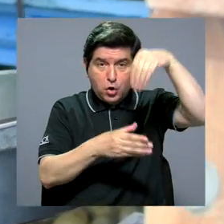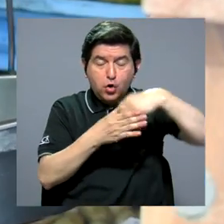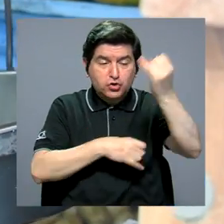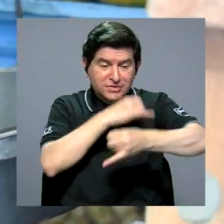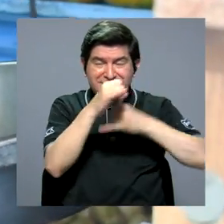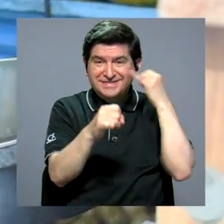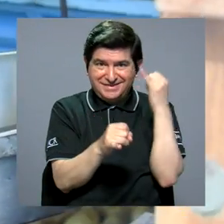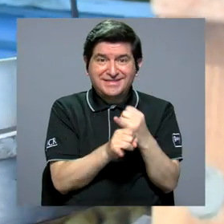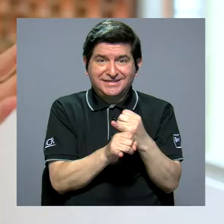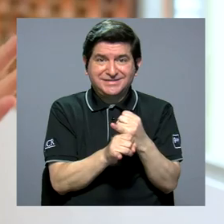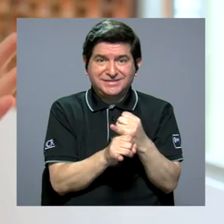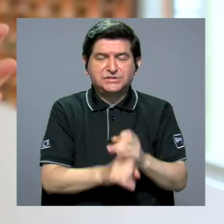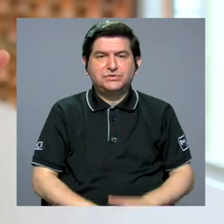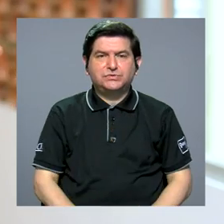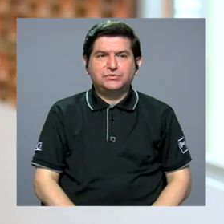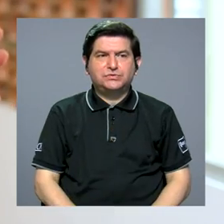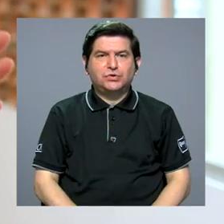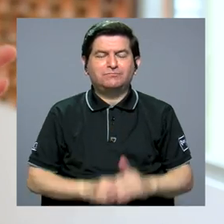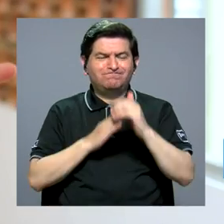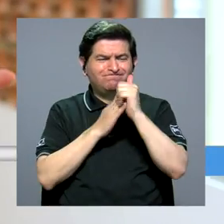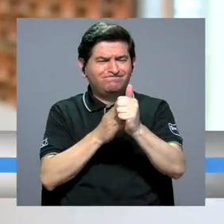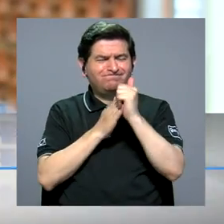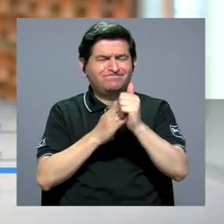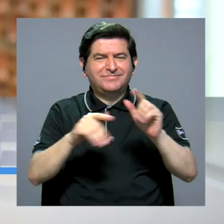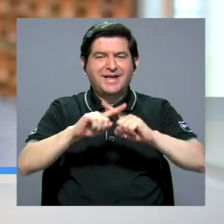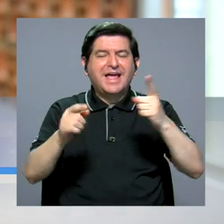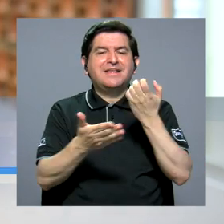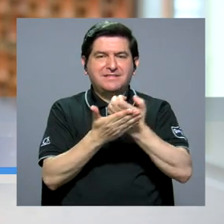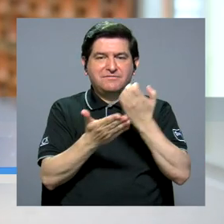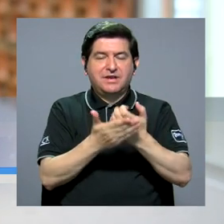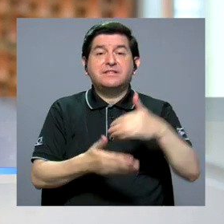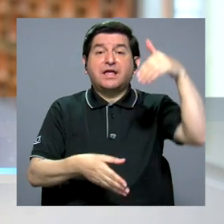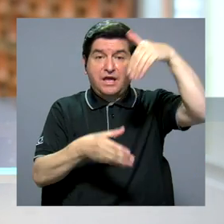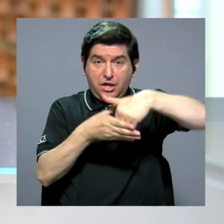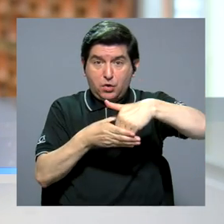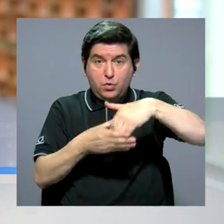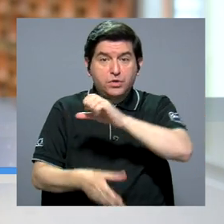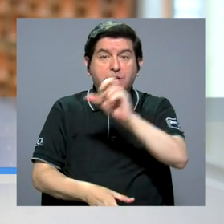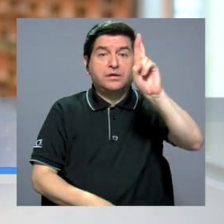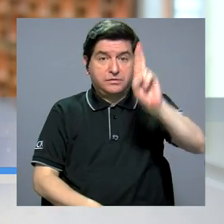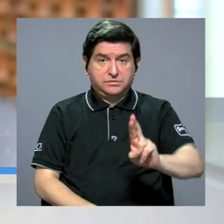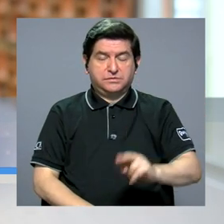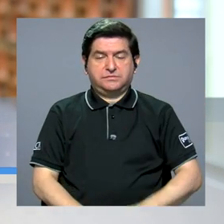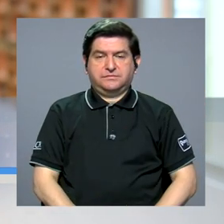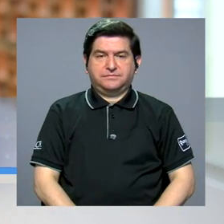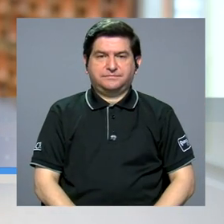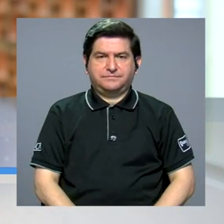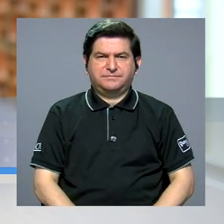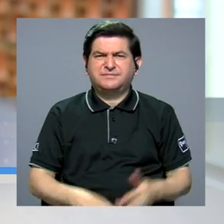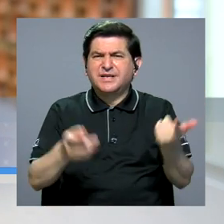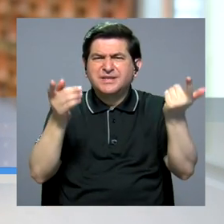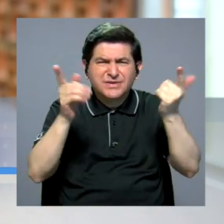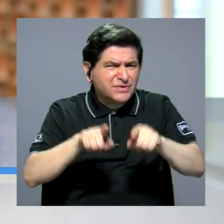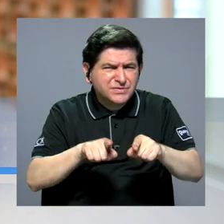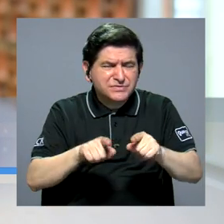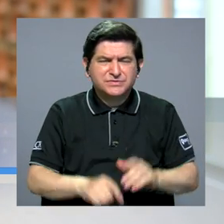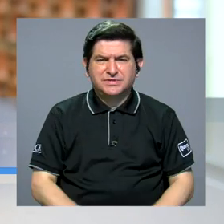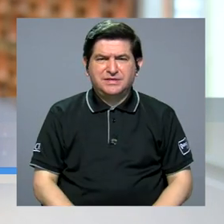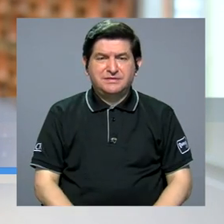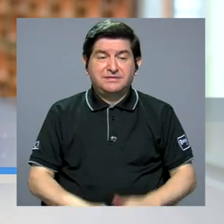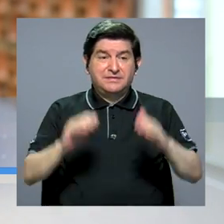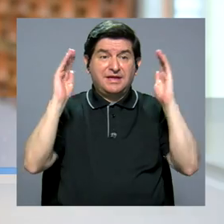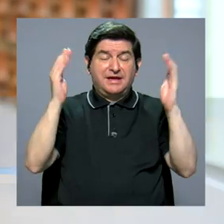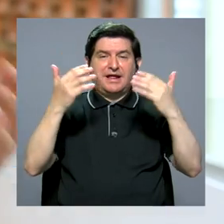contexto internacional ha sido el que ha liderado en muchas economías, incluyendo la costarricense. Y lo que pasa es que